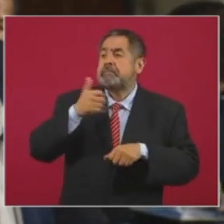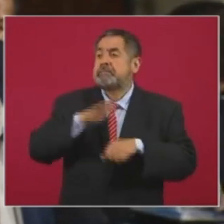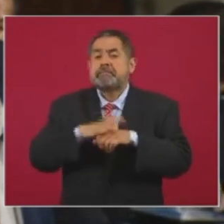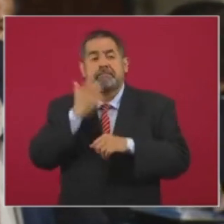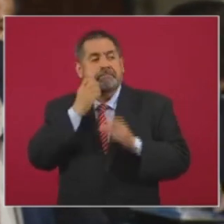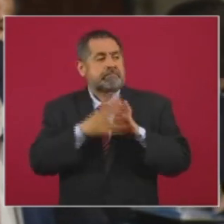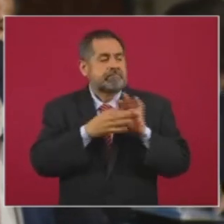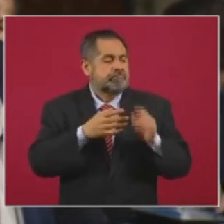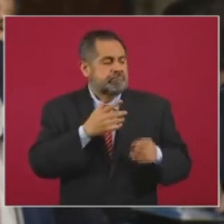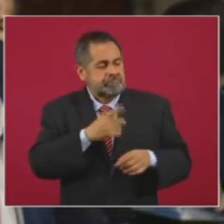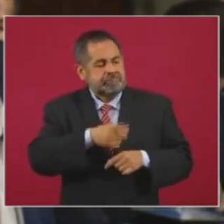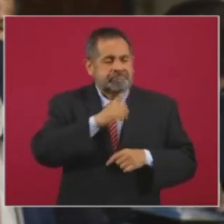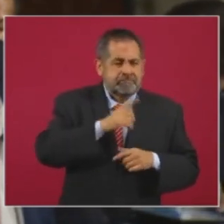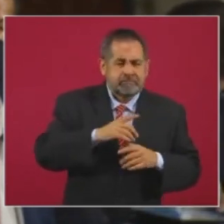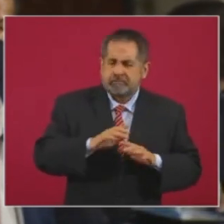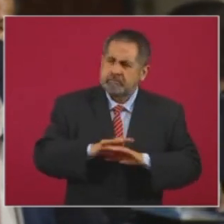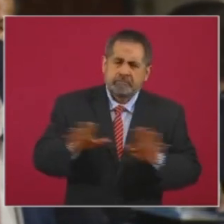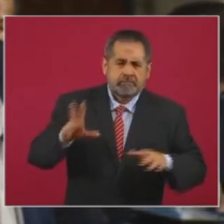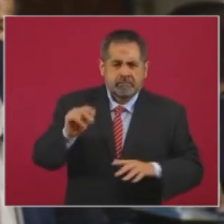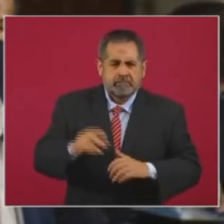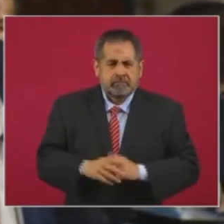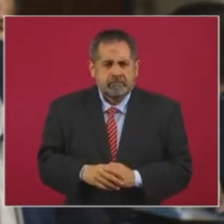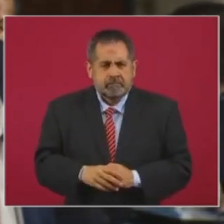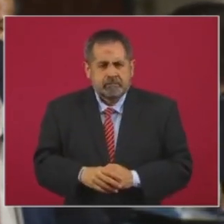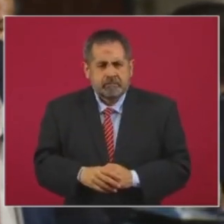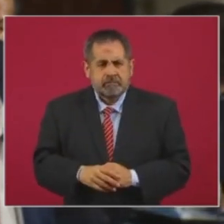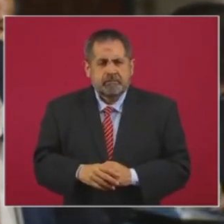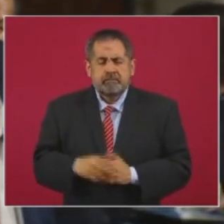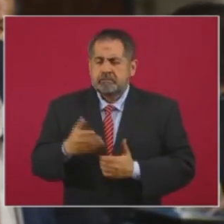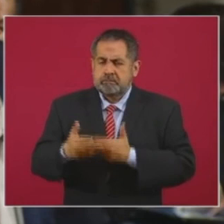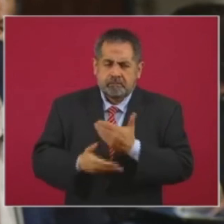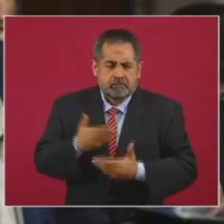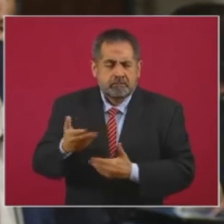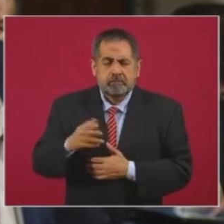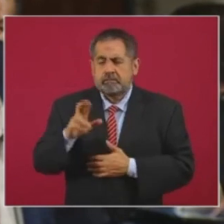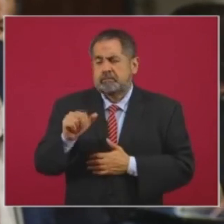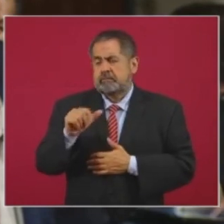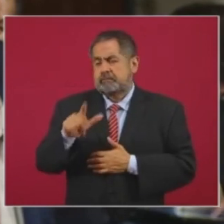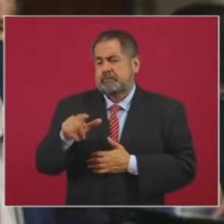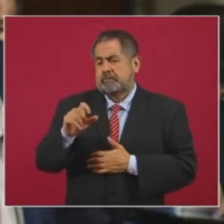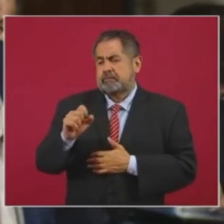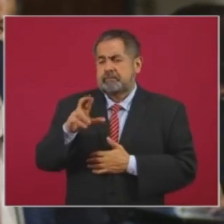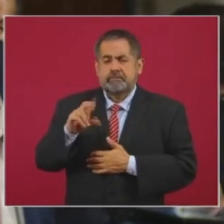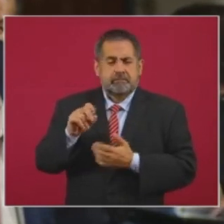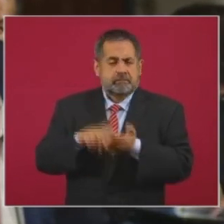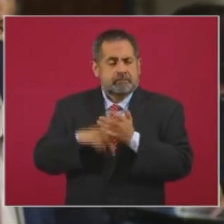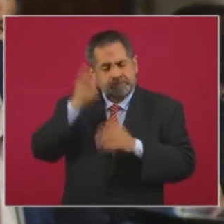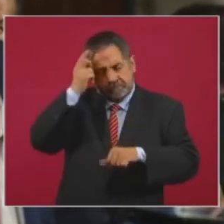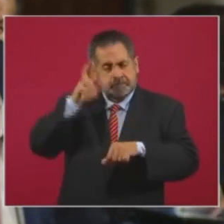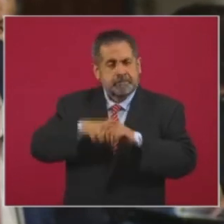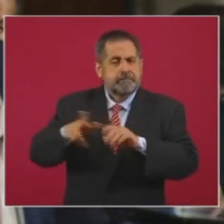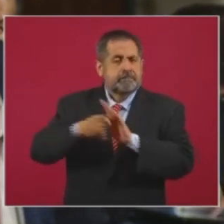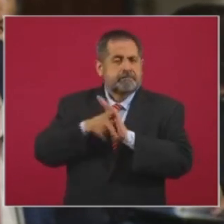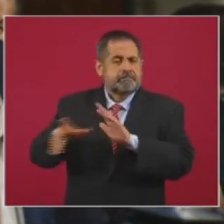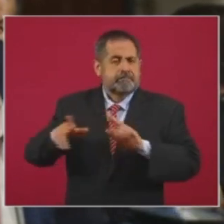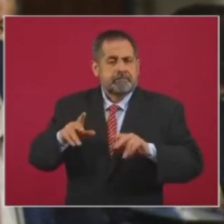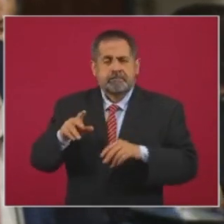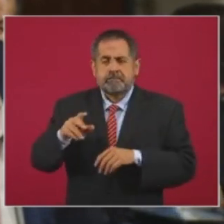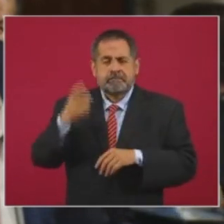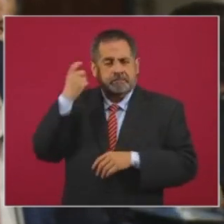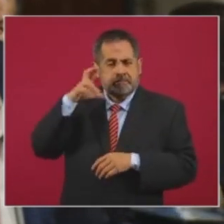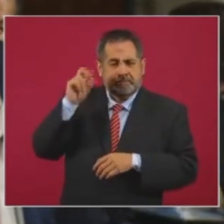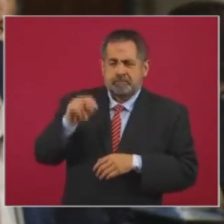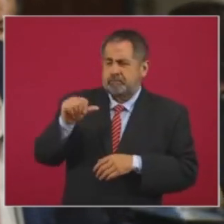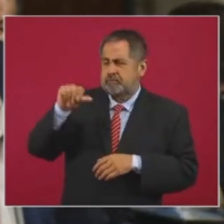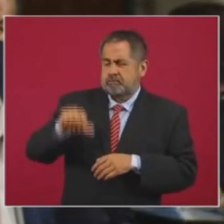intenta callar nuestra voz. Su atento servidor, Rafael Santiago Campos, director del diario Quintana Roo hoy. Es